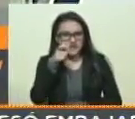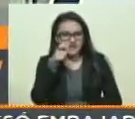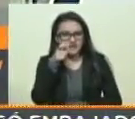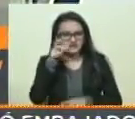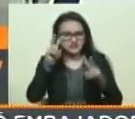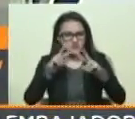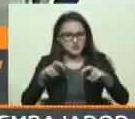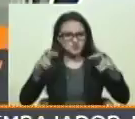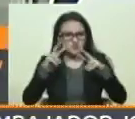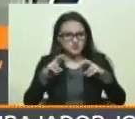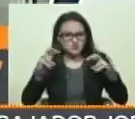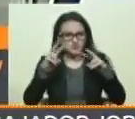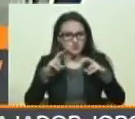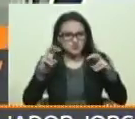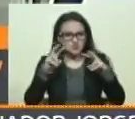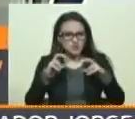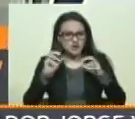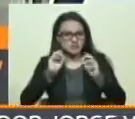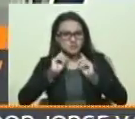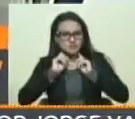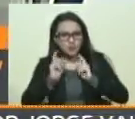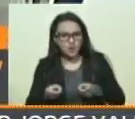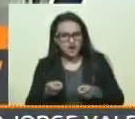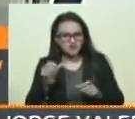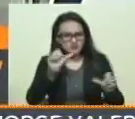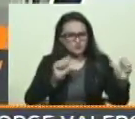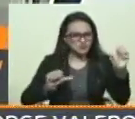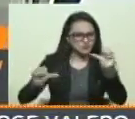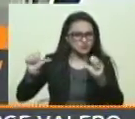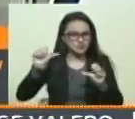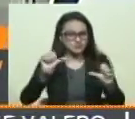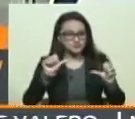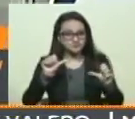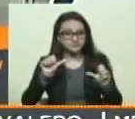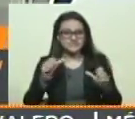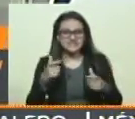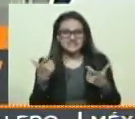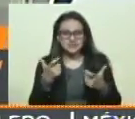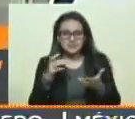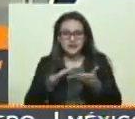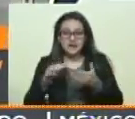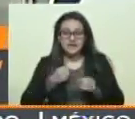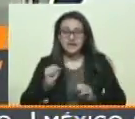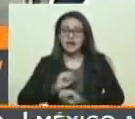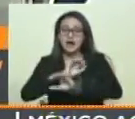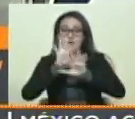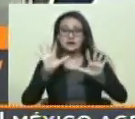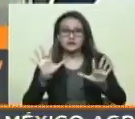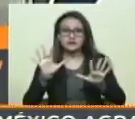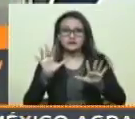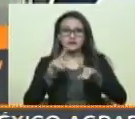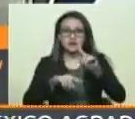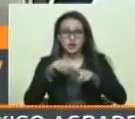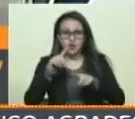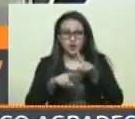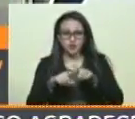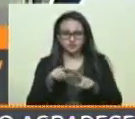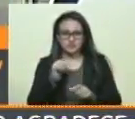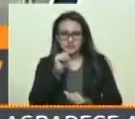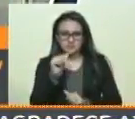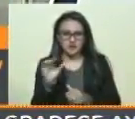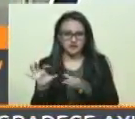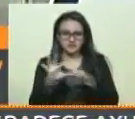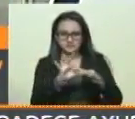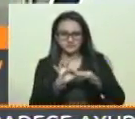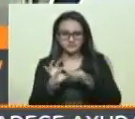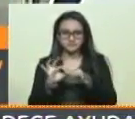experticias forenses, científicas, que buscan finalmente siempre esclarecer los hechos punibles vinculados